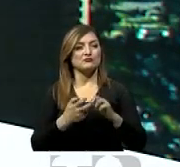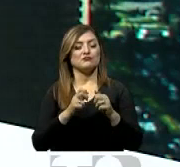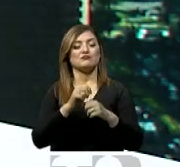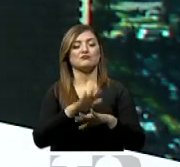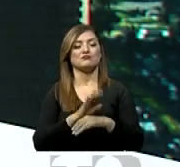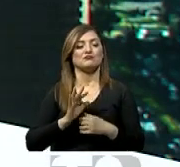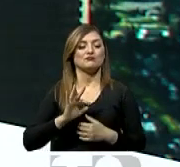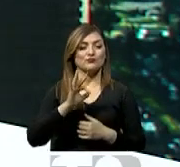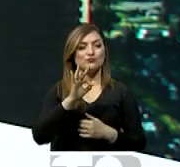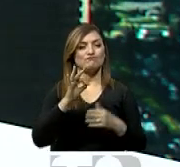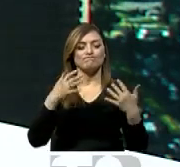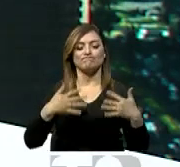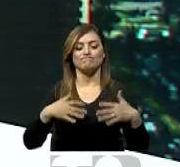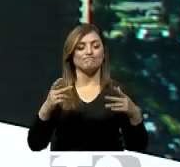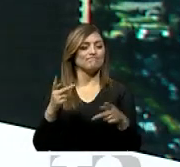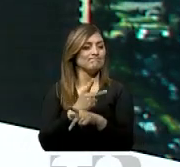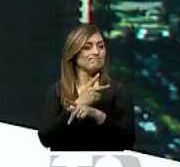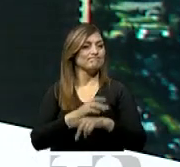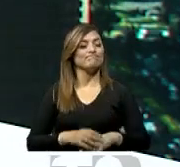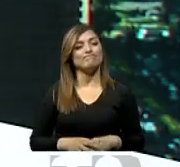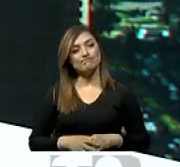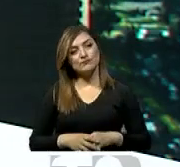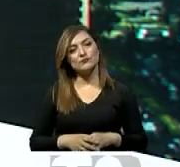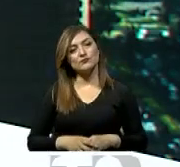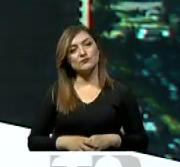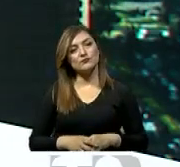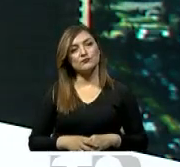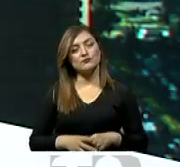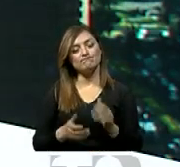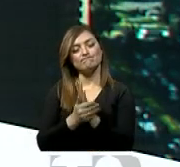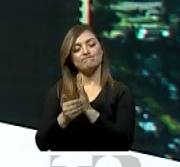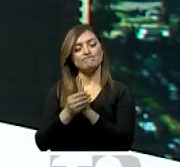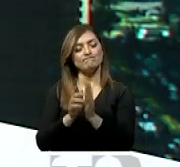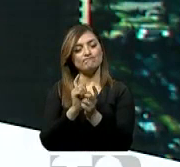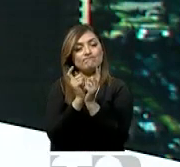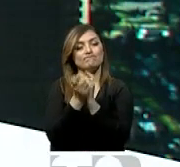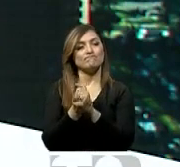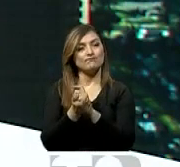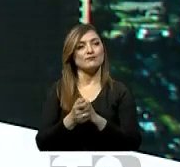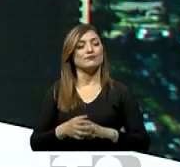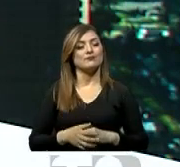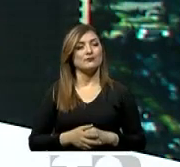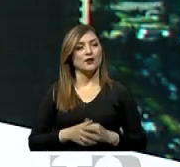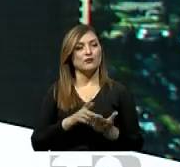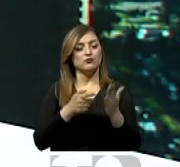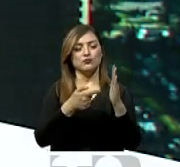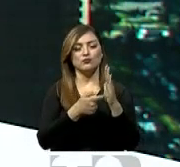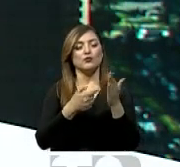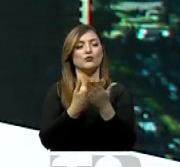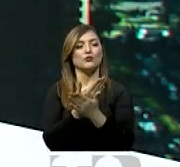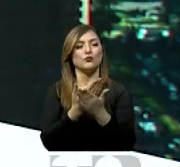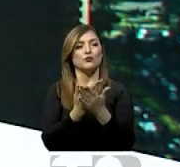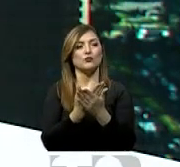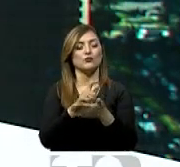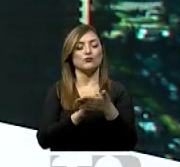derivada de la pandemia agravó esta realidad que, a decir de los expertos, podría cambiar con la aplicación de incentivos tributarios y un nuevo régimen